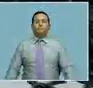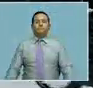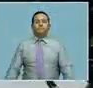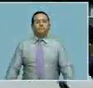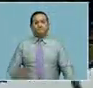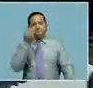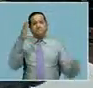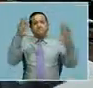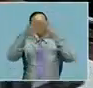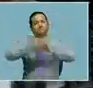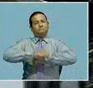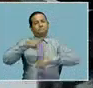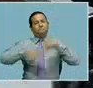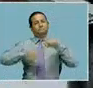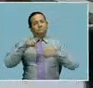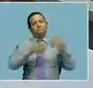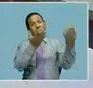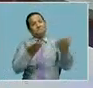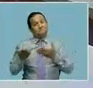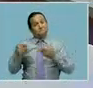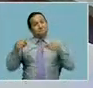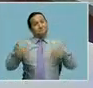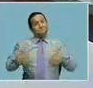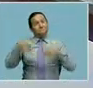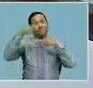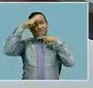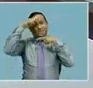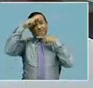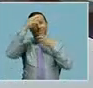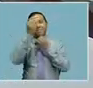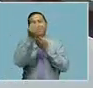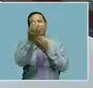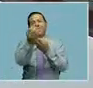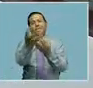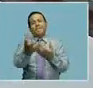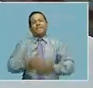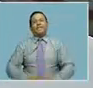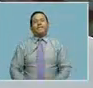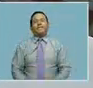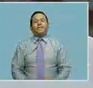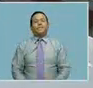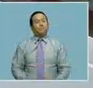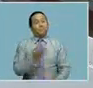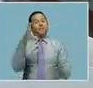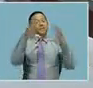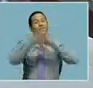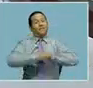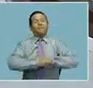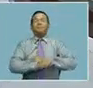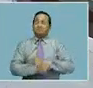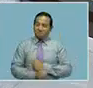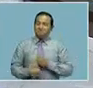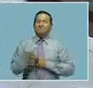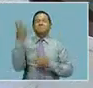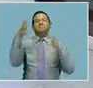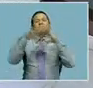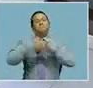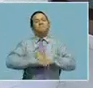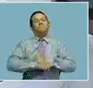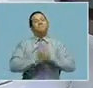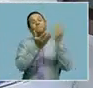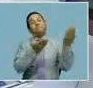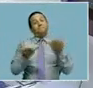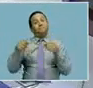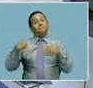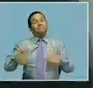Buenas noches, amigos televidentes. Bienvenidos a la emisión estelar de su informativo La Noticia. Adriana, buenas noches. ¿Qué tal, Charlie? Queridos amigos, muy buenas noches y